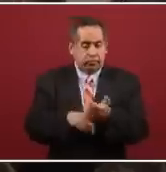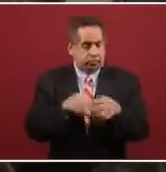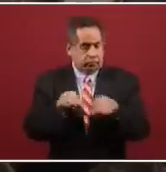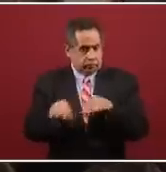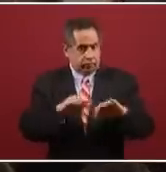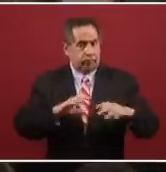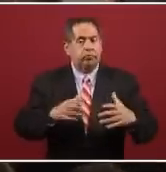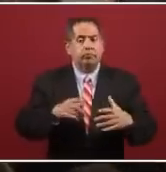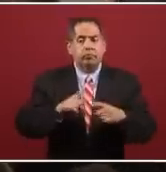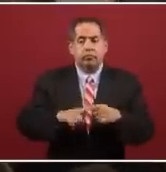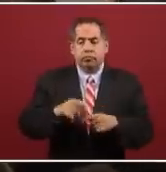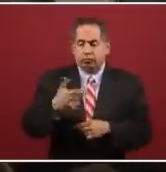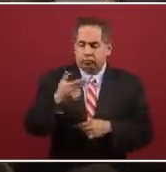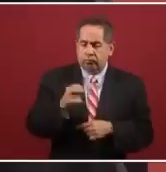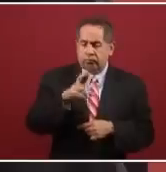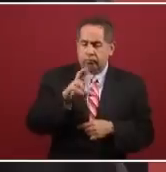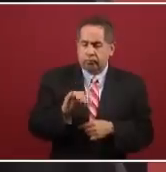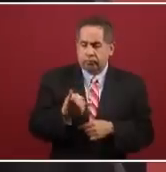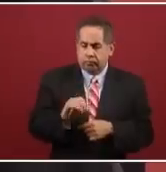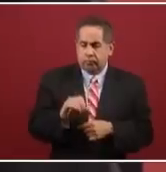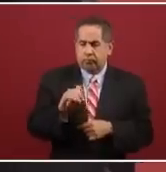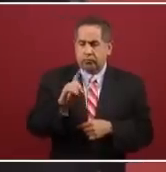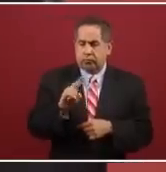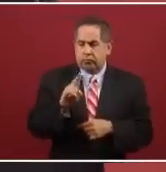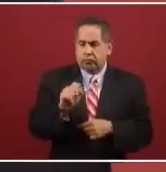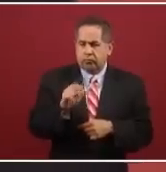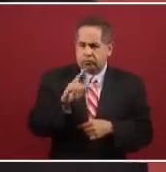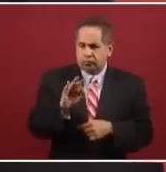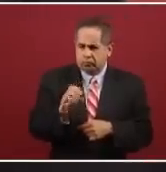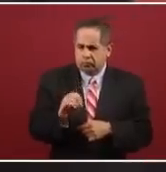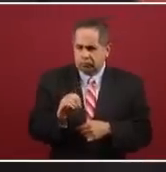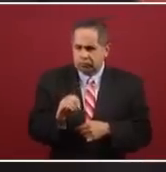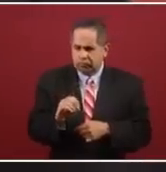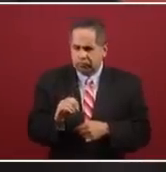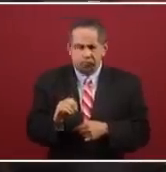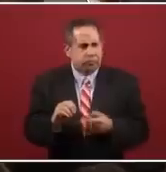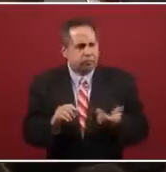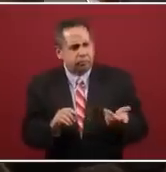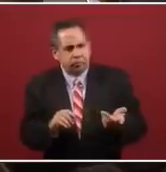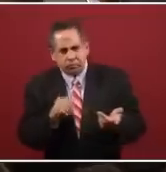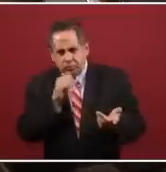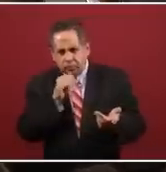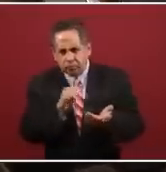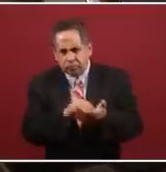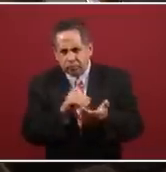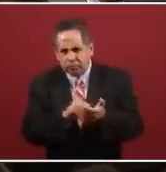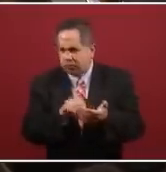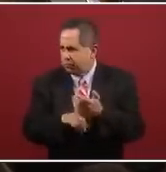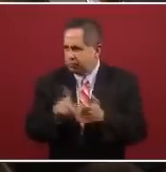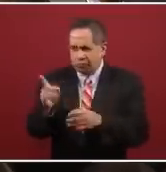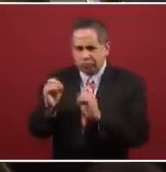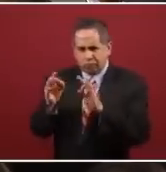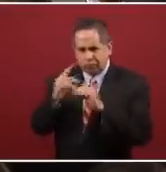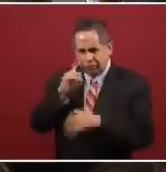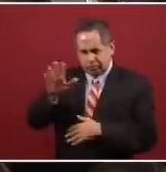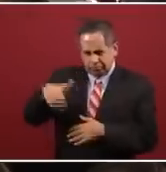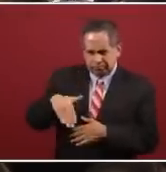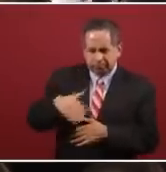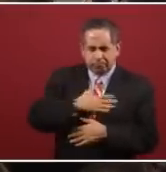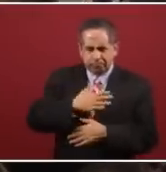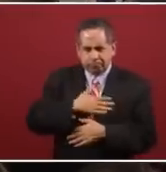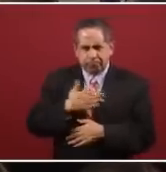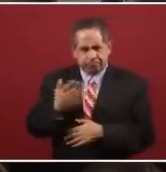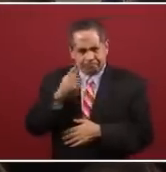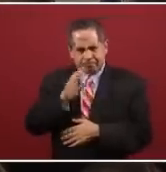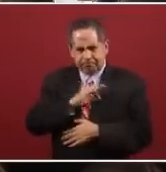Trabajo, Horacio Duarte. ¿No estará todavía Horacio? A ver si no se ha